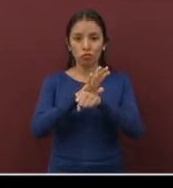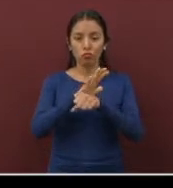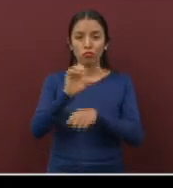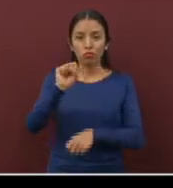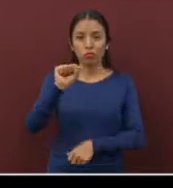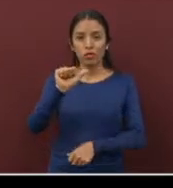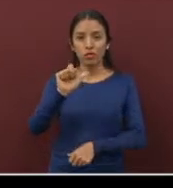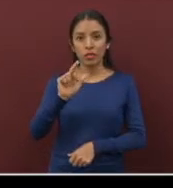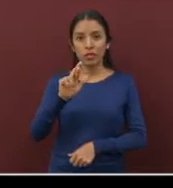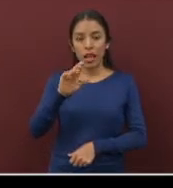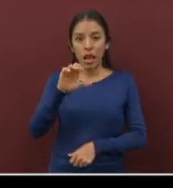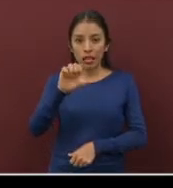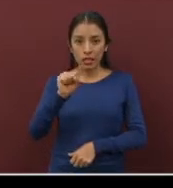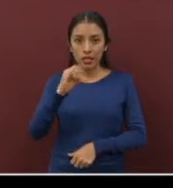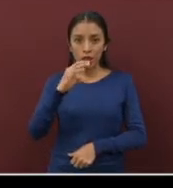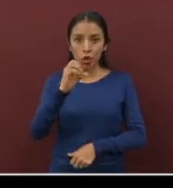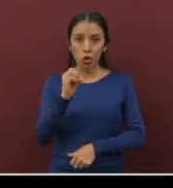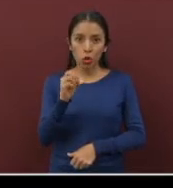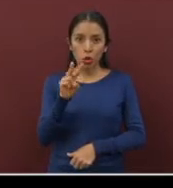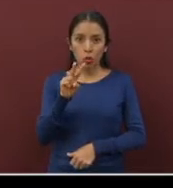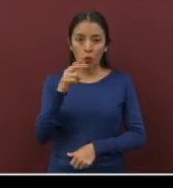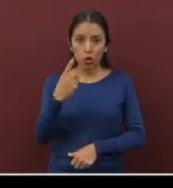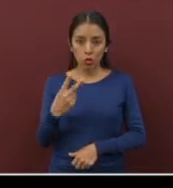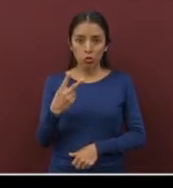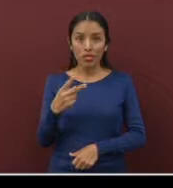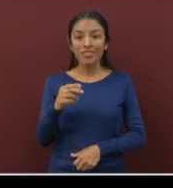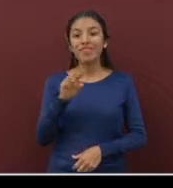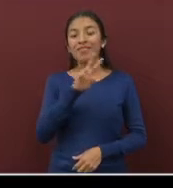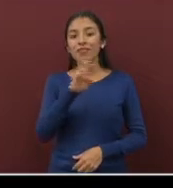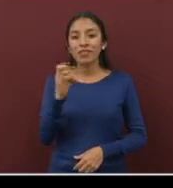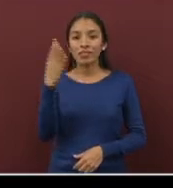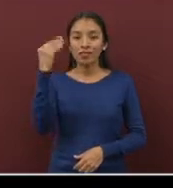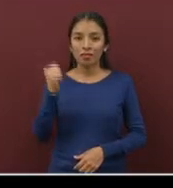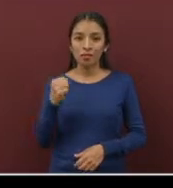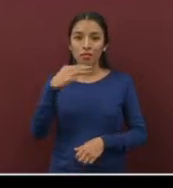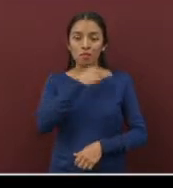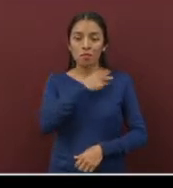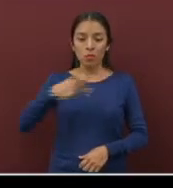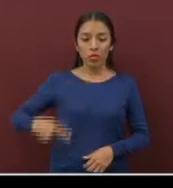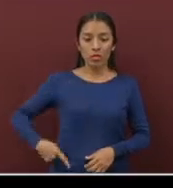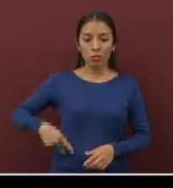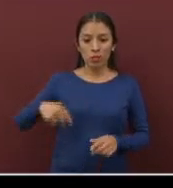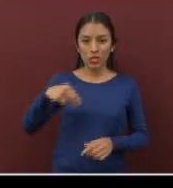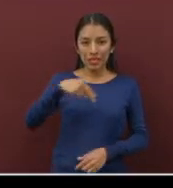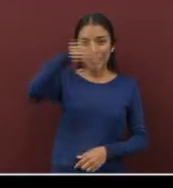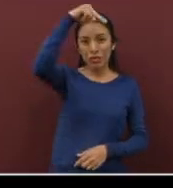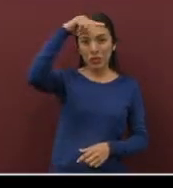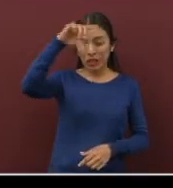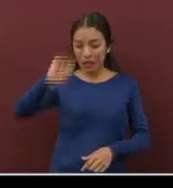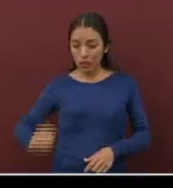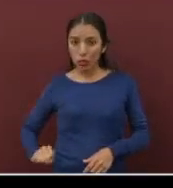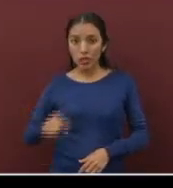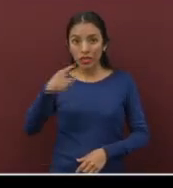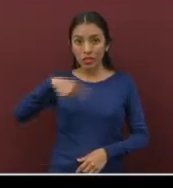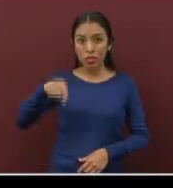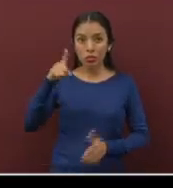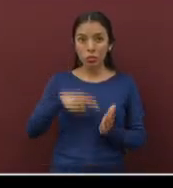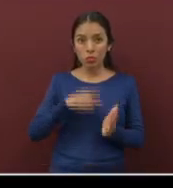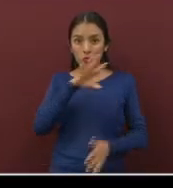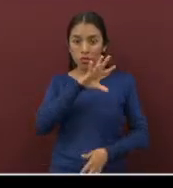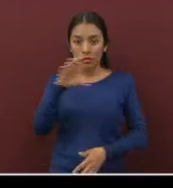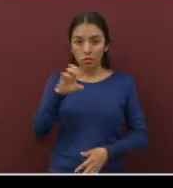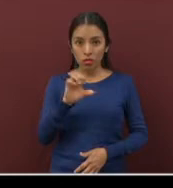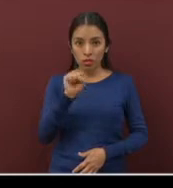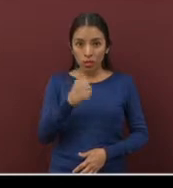habitantes en 209 municipios de norte a sur del estado de ellos mil 567